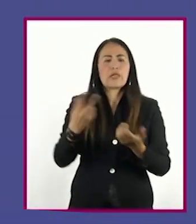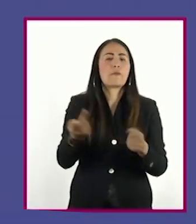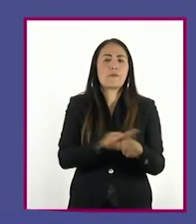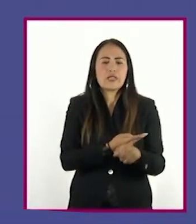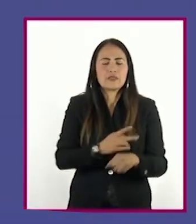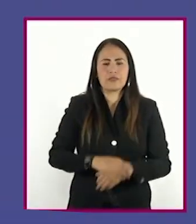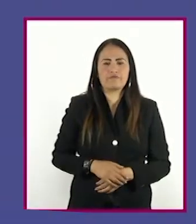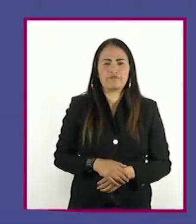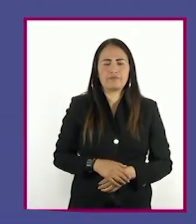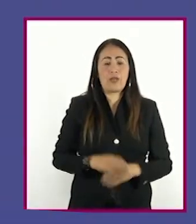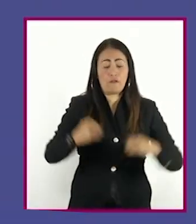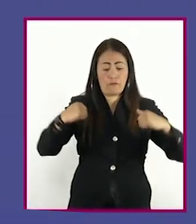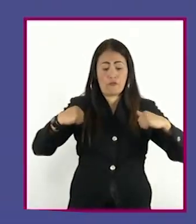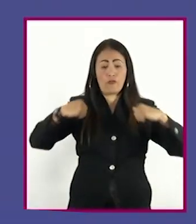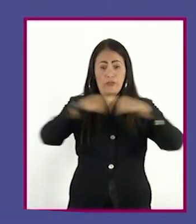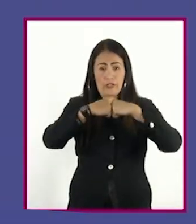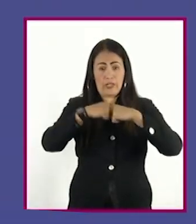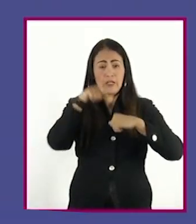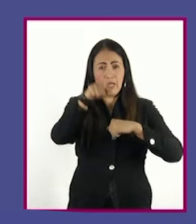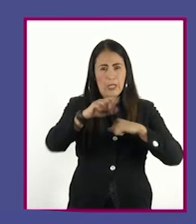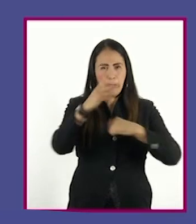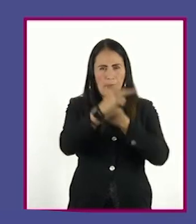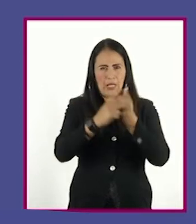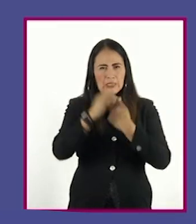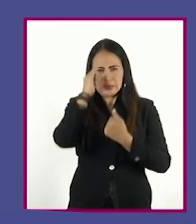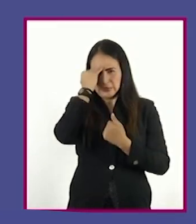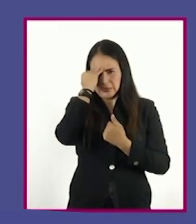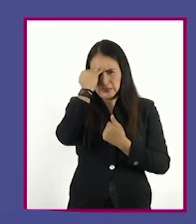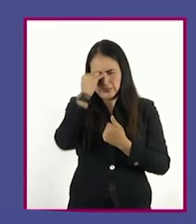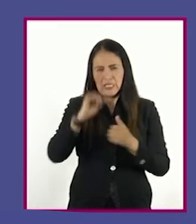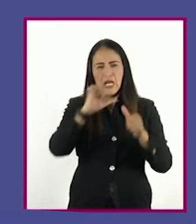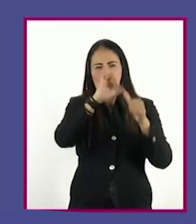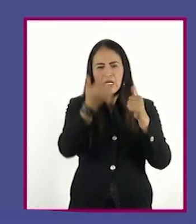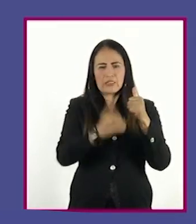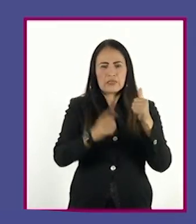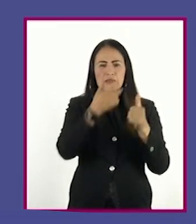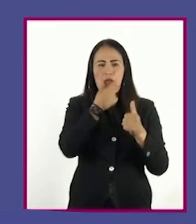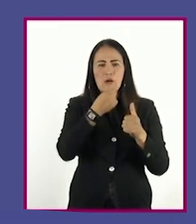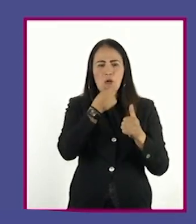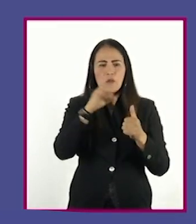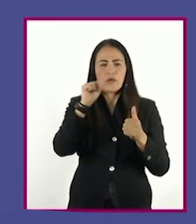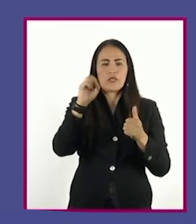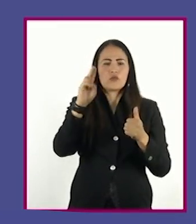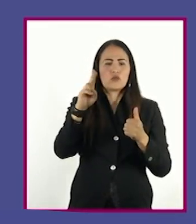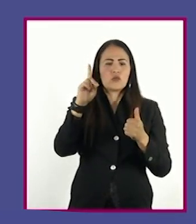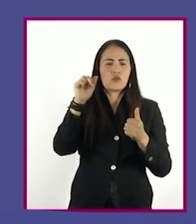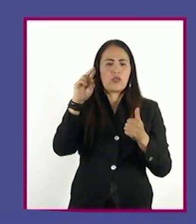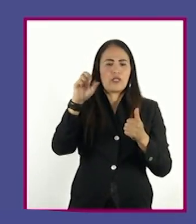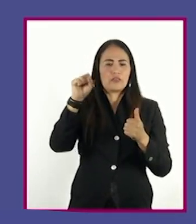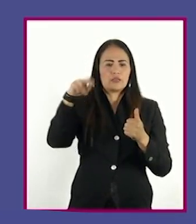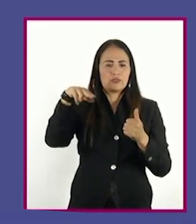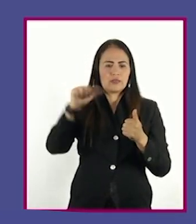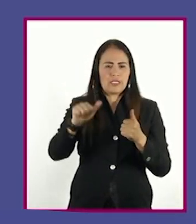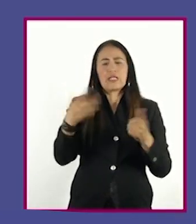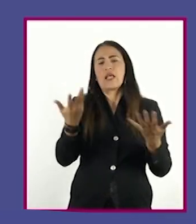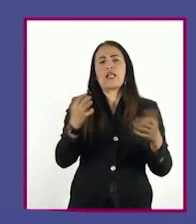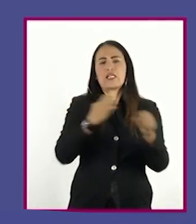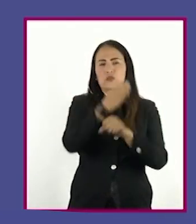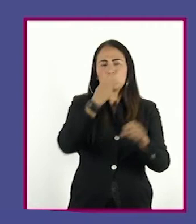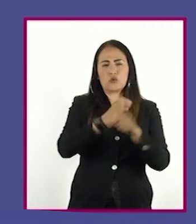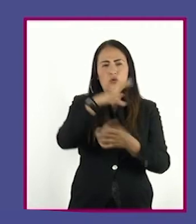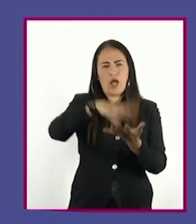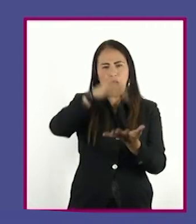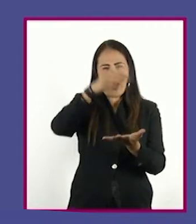Del otro lado de la frontera, en India, el artista Sudarshan Patnaik hizo una escultura de arena en honor a